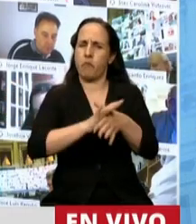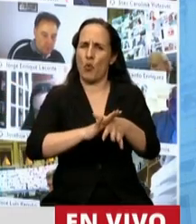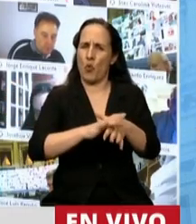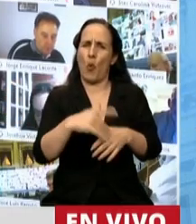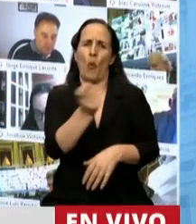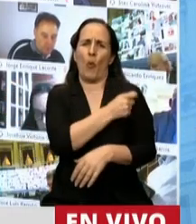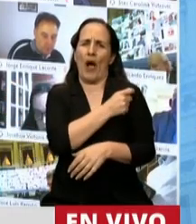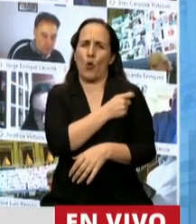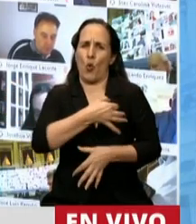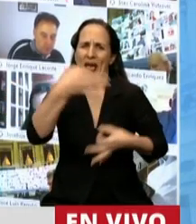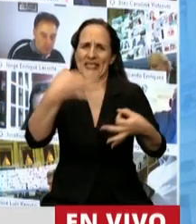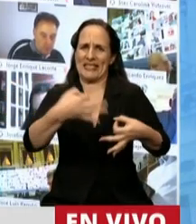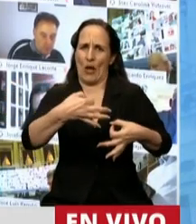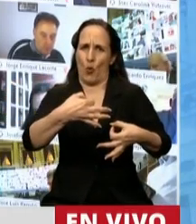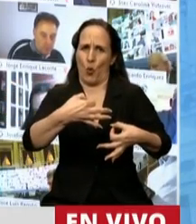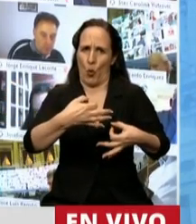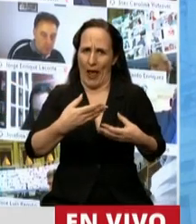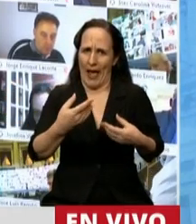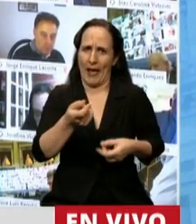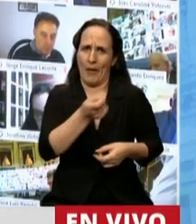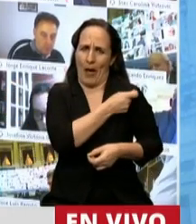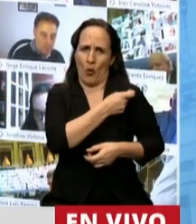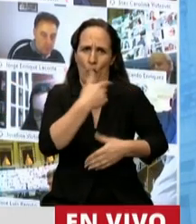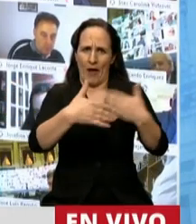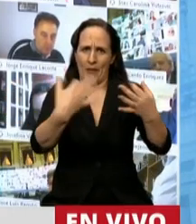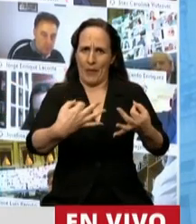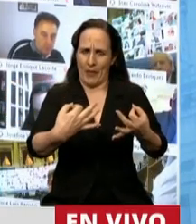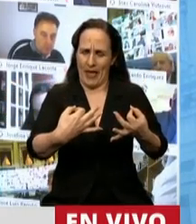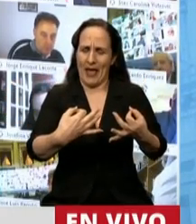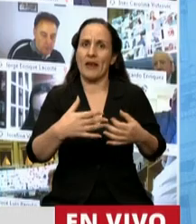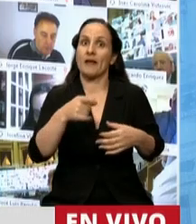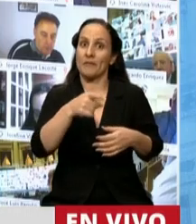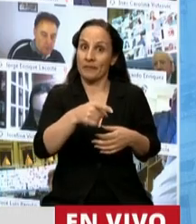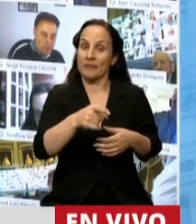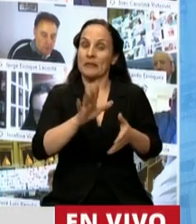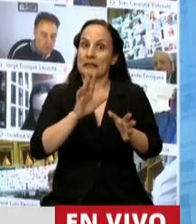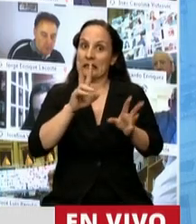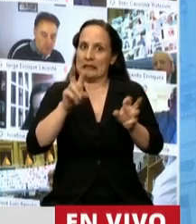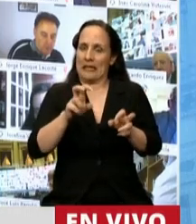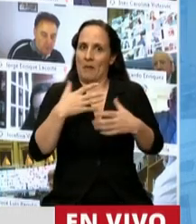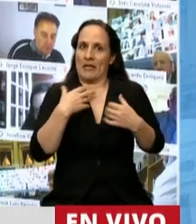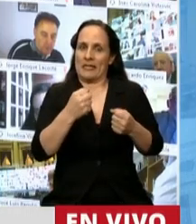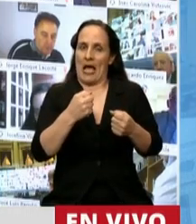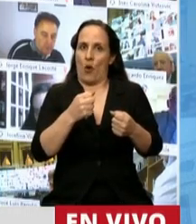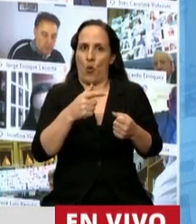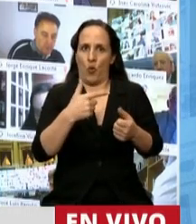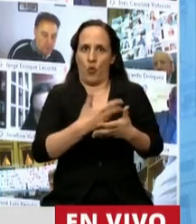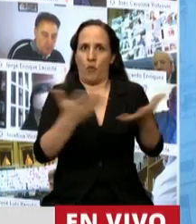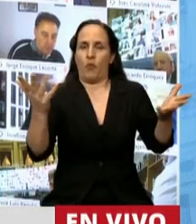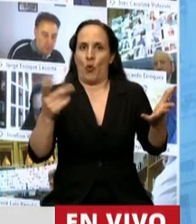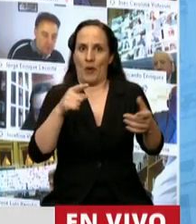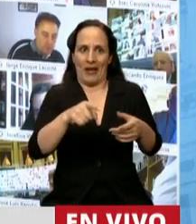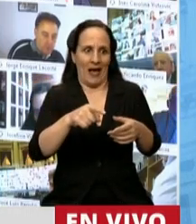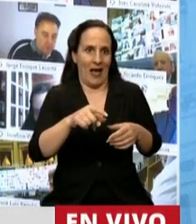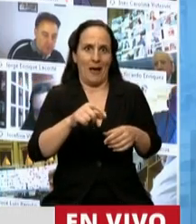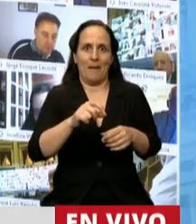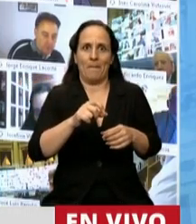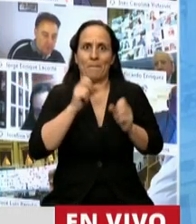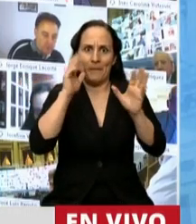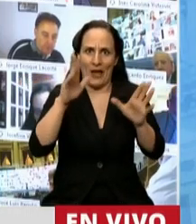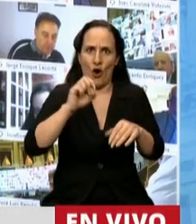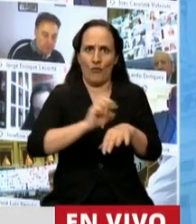seguridad y eficacia del producto. Tratándose de un tema de salud pública tan delicado y en el marco de una pandemia que ya ha provocado